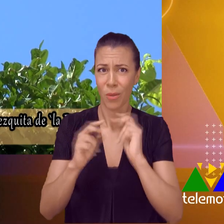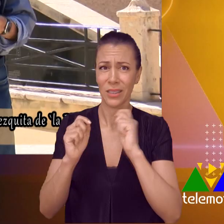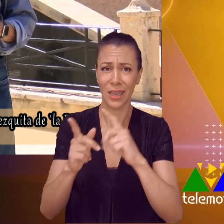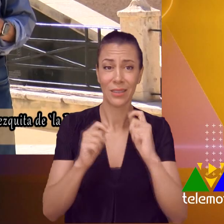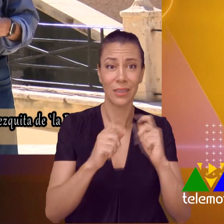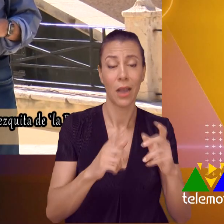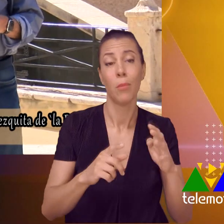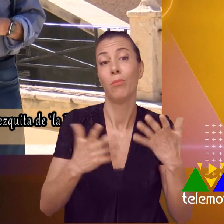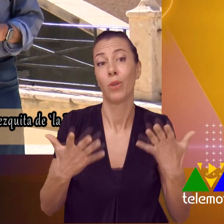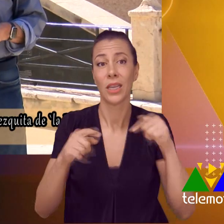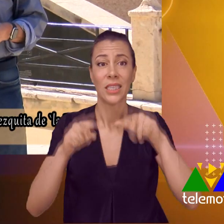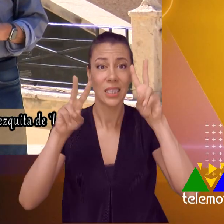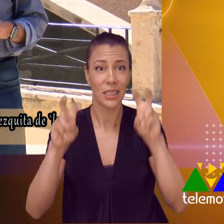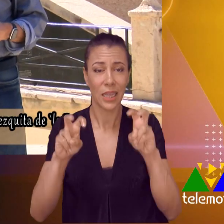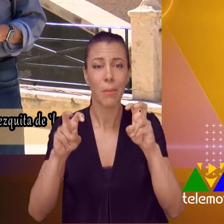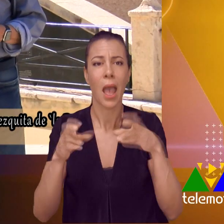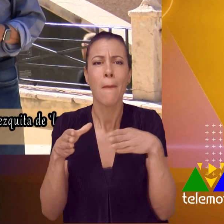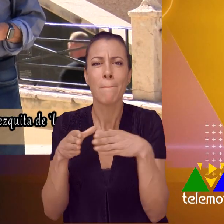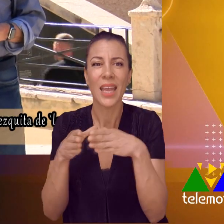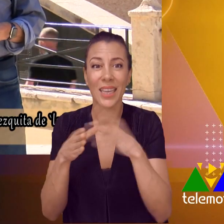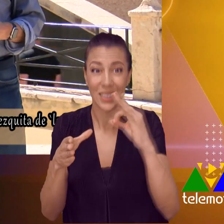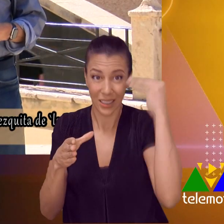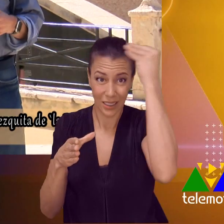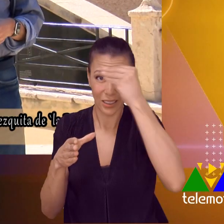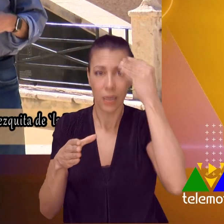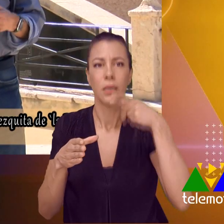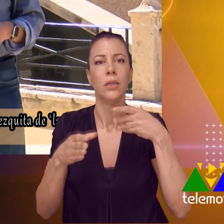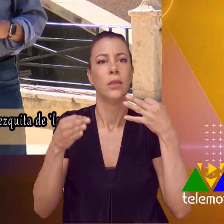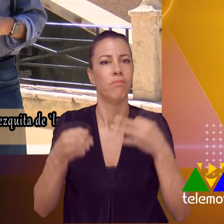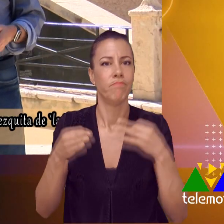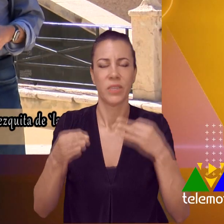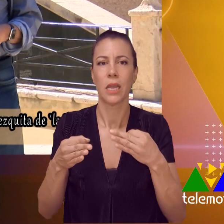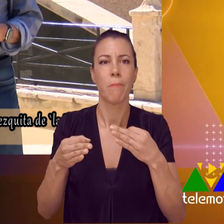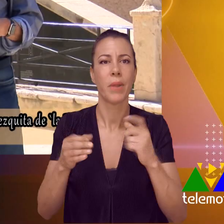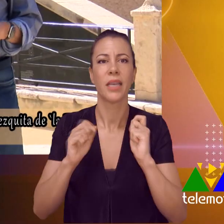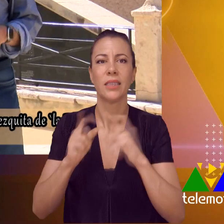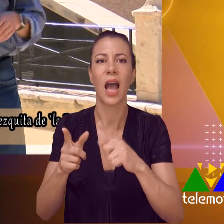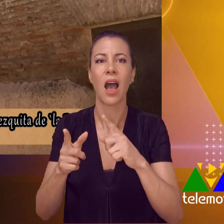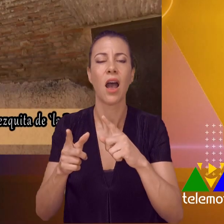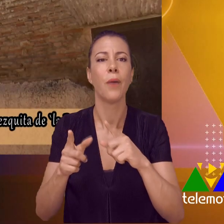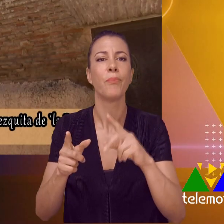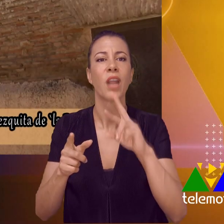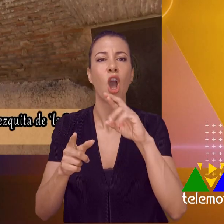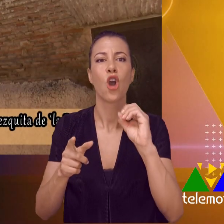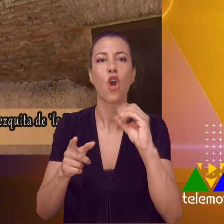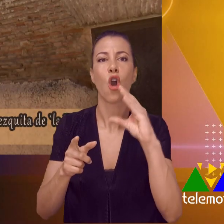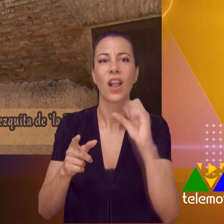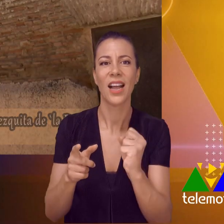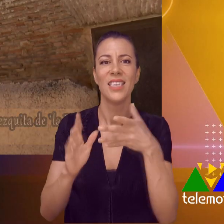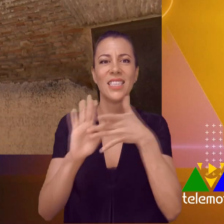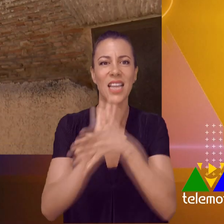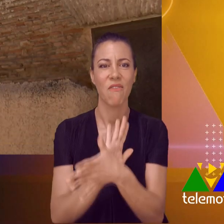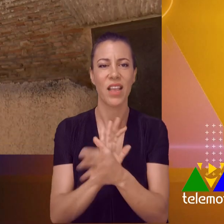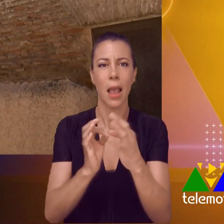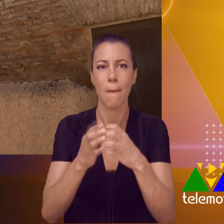En ese tema, pues que las mezquitas tenían la costumbre de poner una roca, según la tradición, en la roca donde pisó el caballo de Mahoma